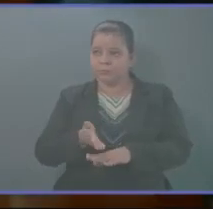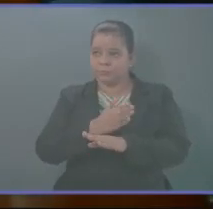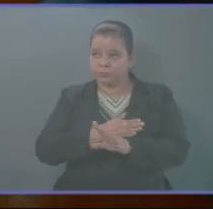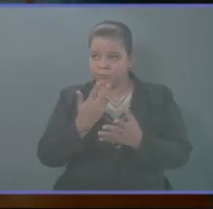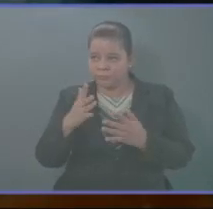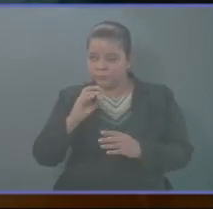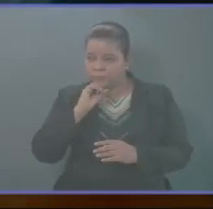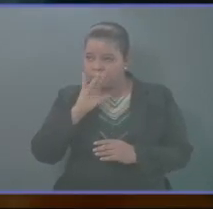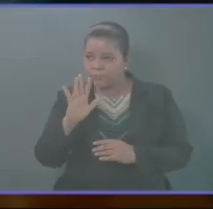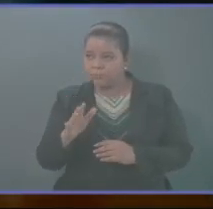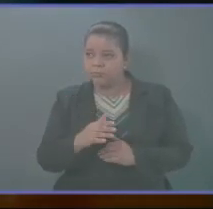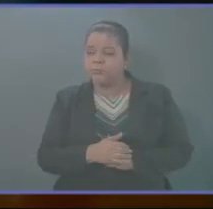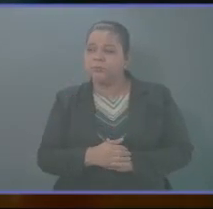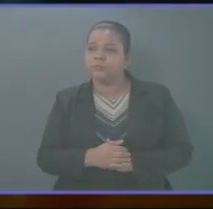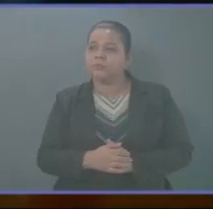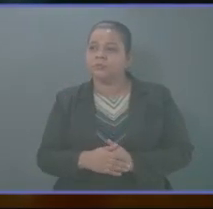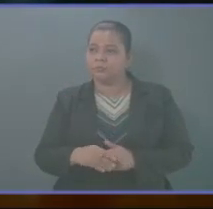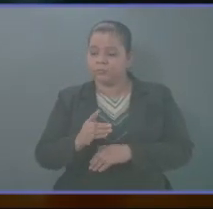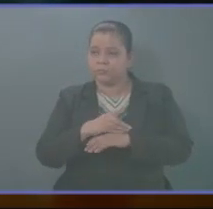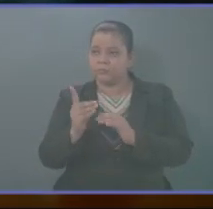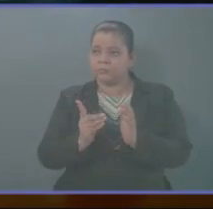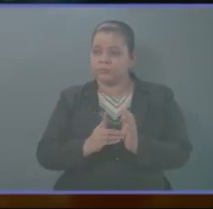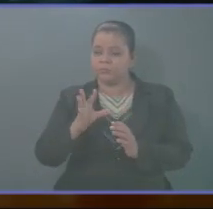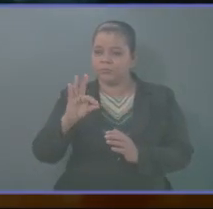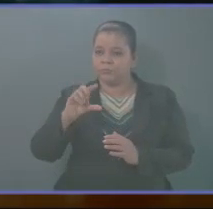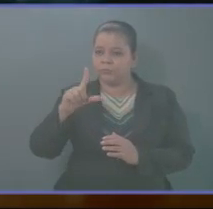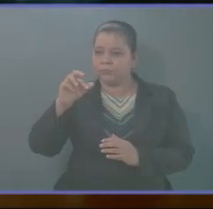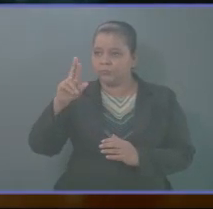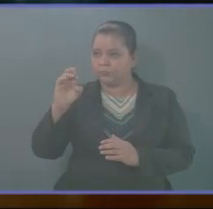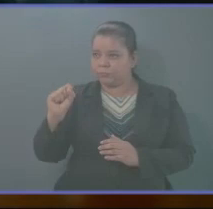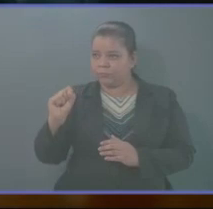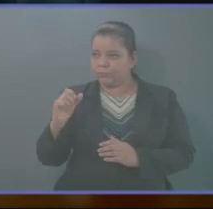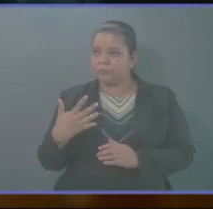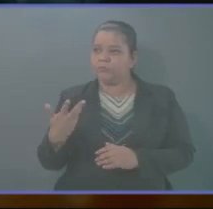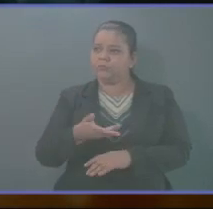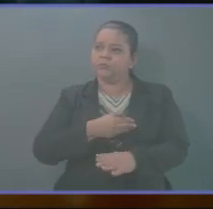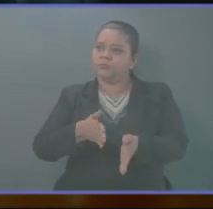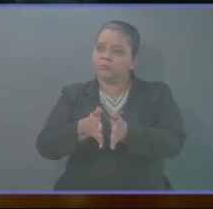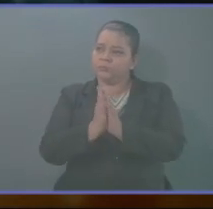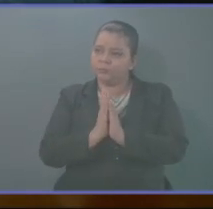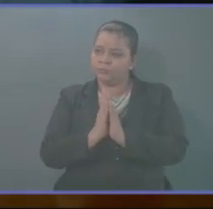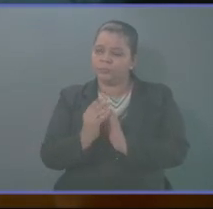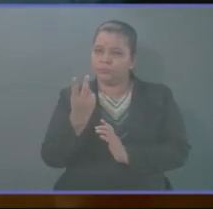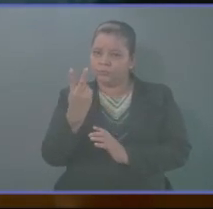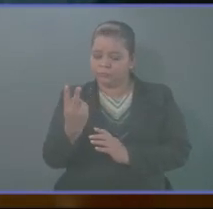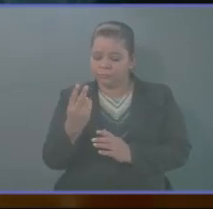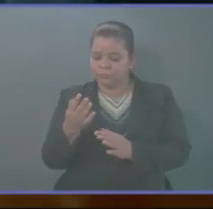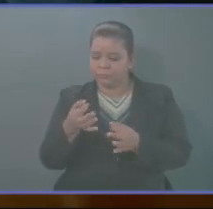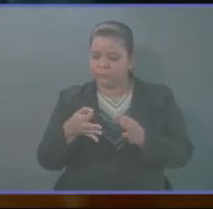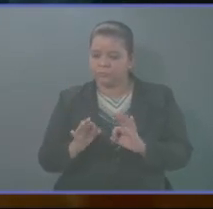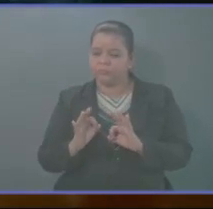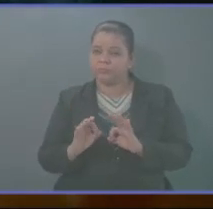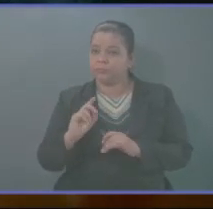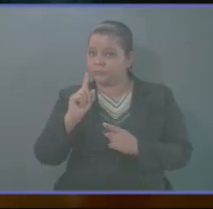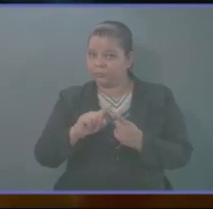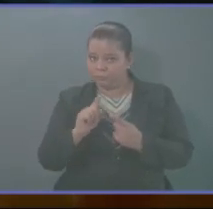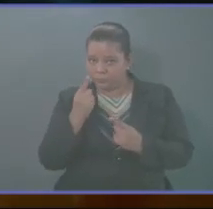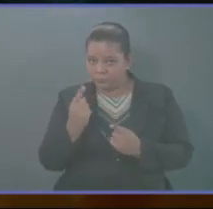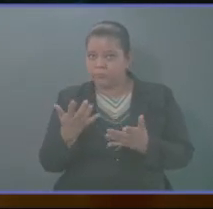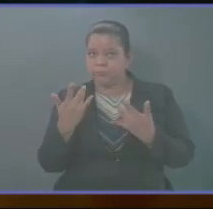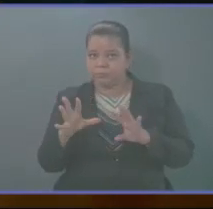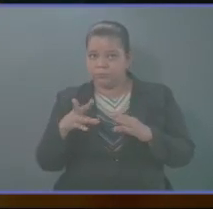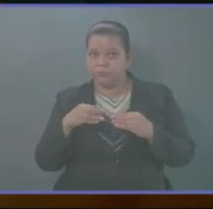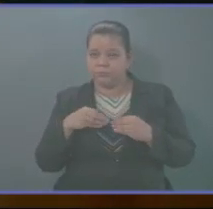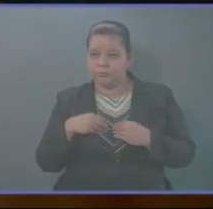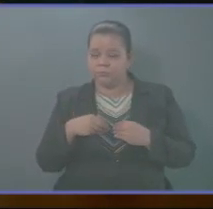la Flores, el petitorio va en dos sentidos. El uno, que sí está referido